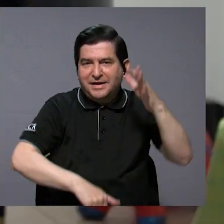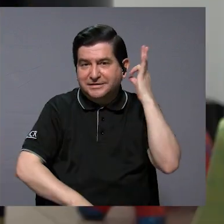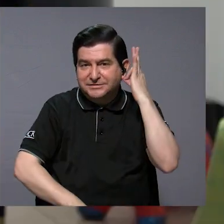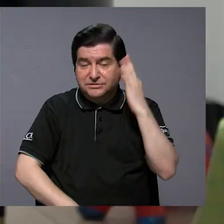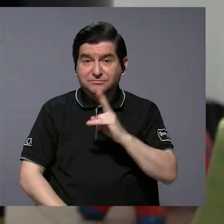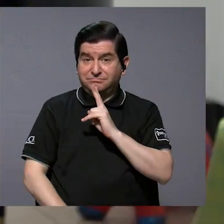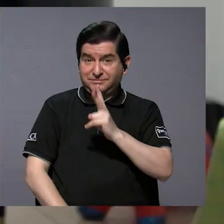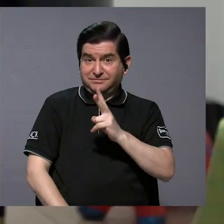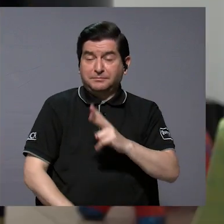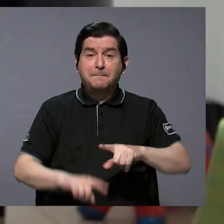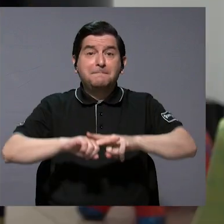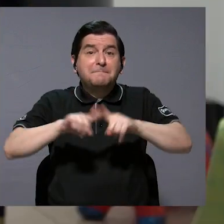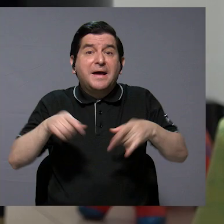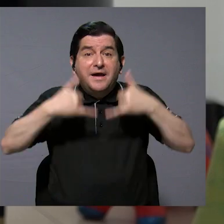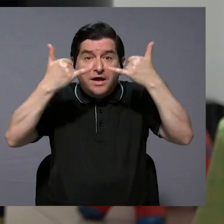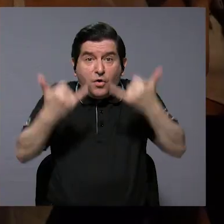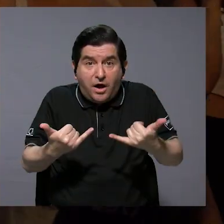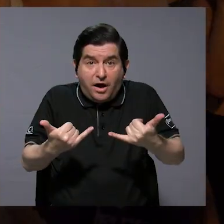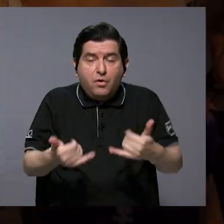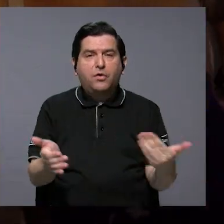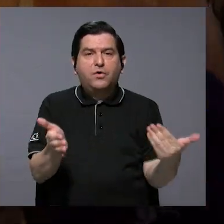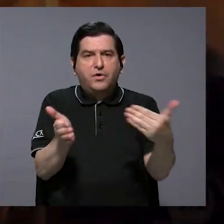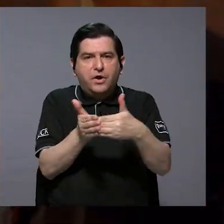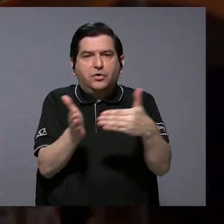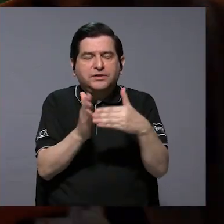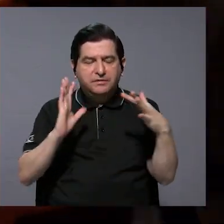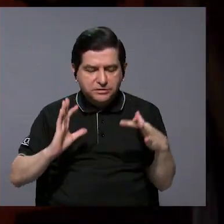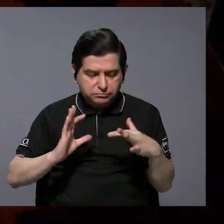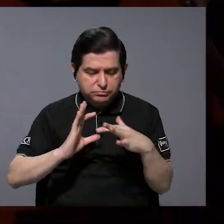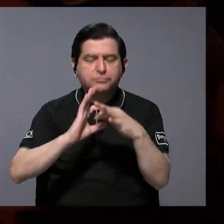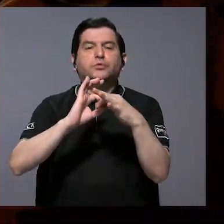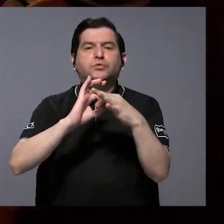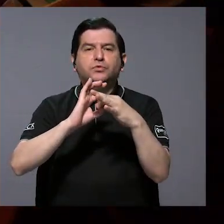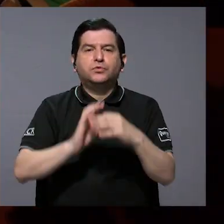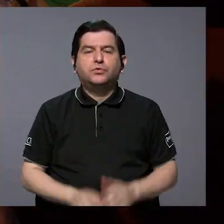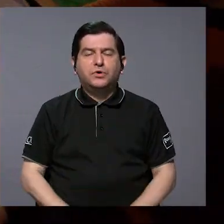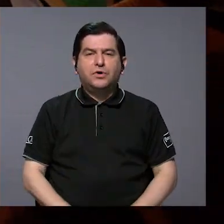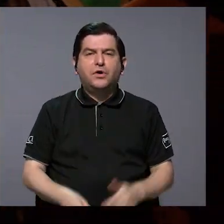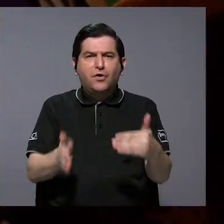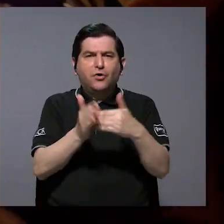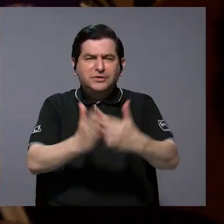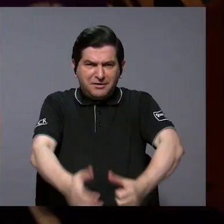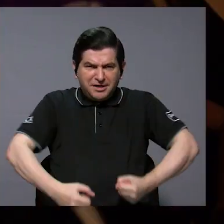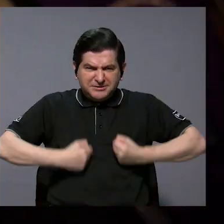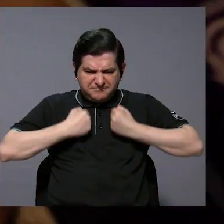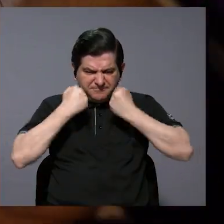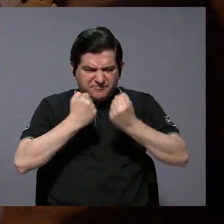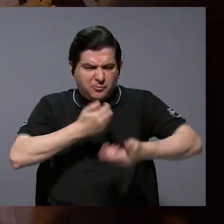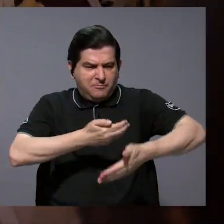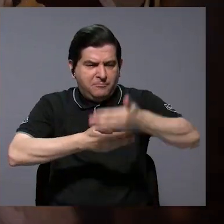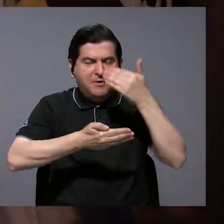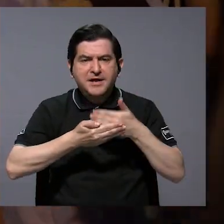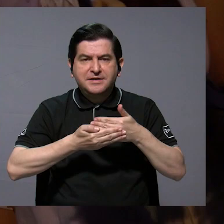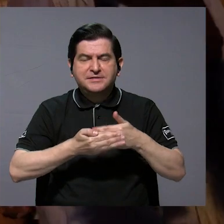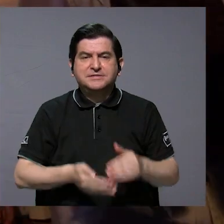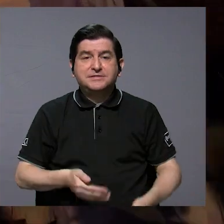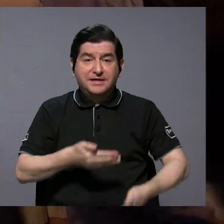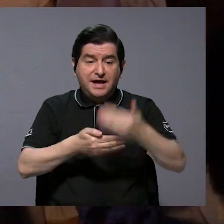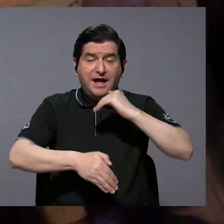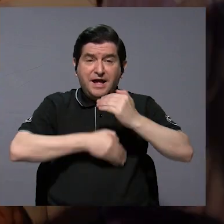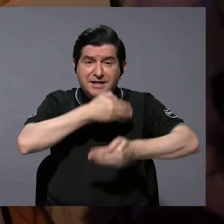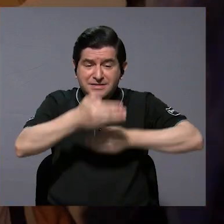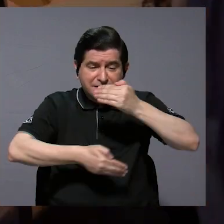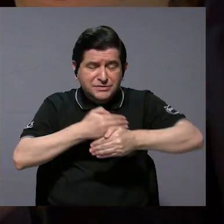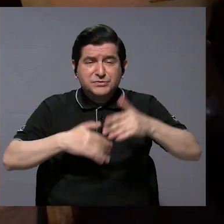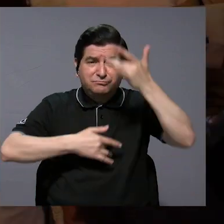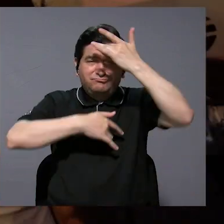del movimiento feminista, ¿verdad? Pero ahora nos toca volvernos a juntar, recuperar esa fuerza que teníamos